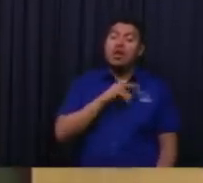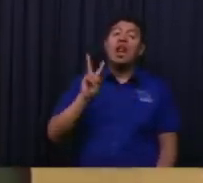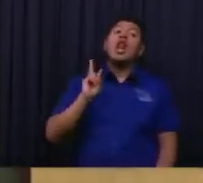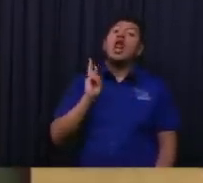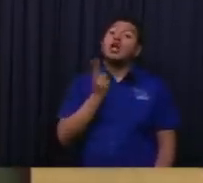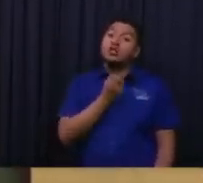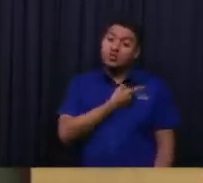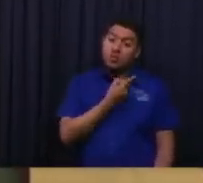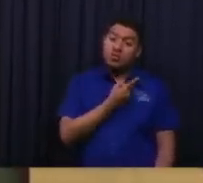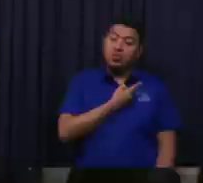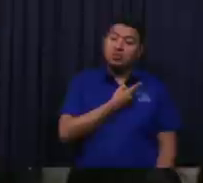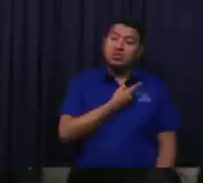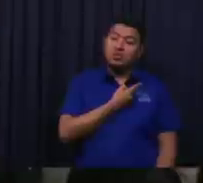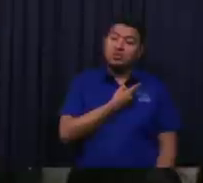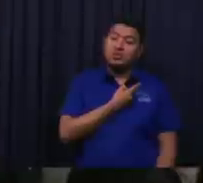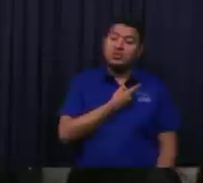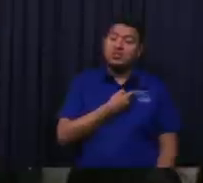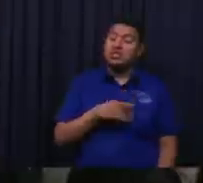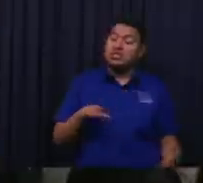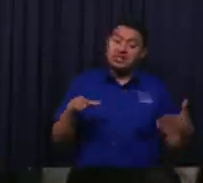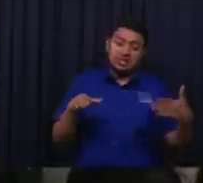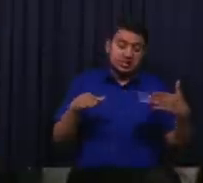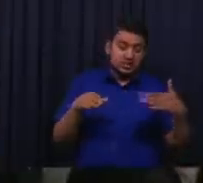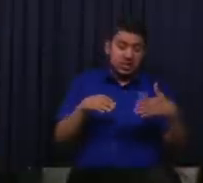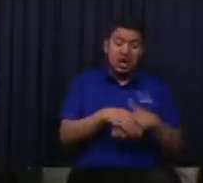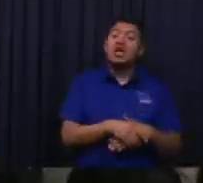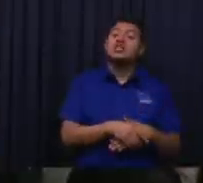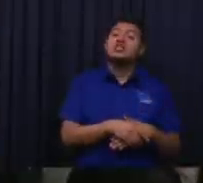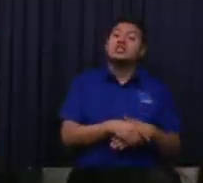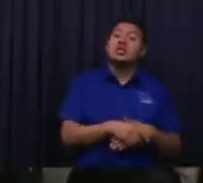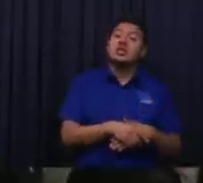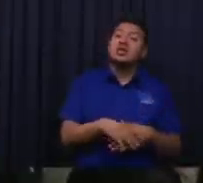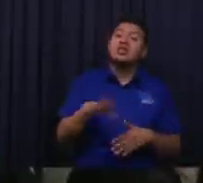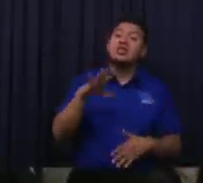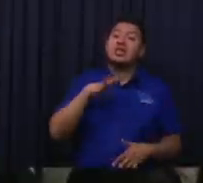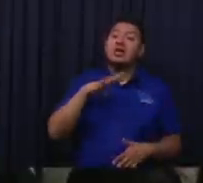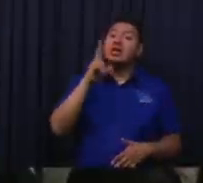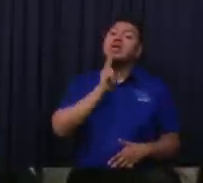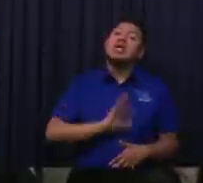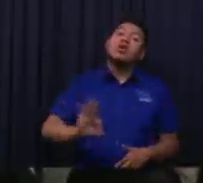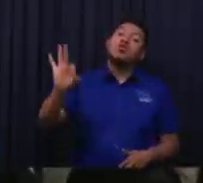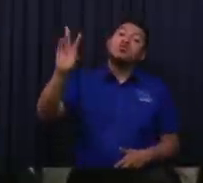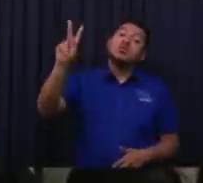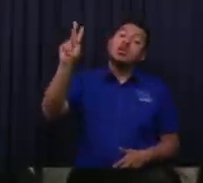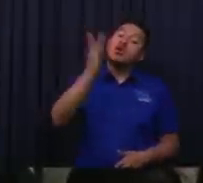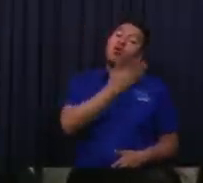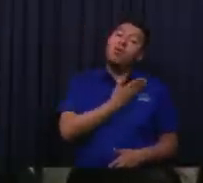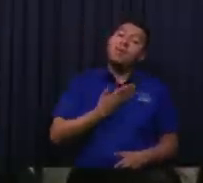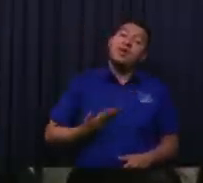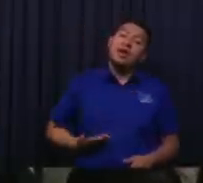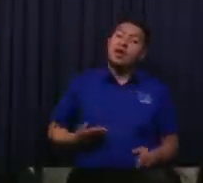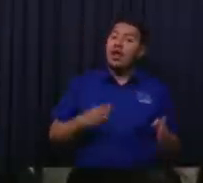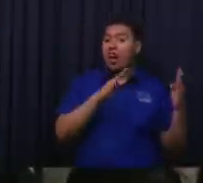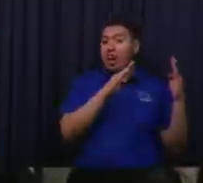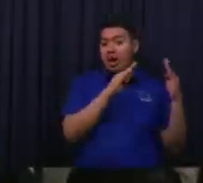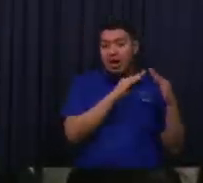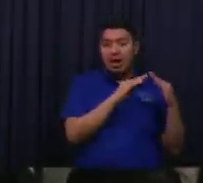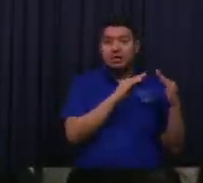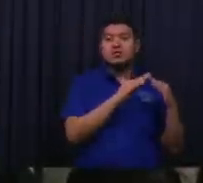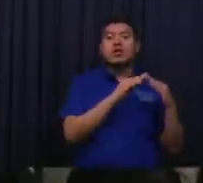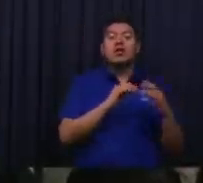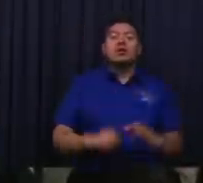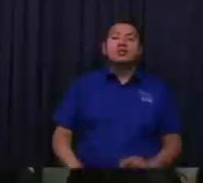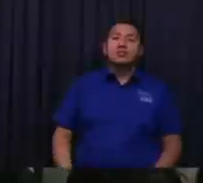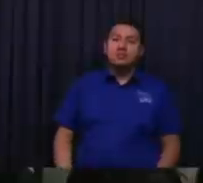de 60 se casen, tengan hijos y gobiernen su casa, no a su marido, pero su casa